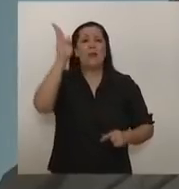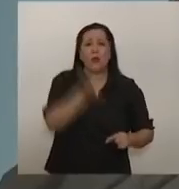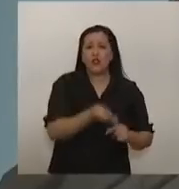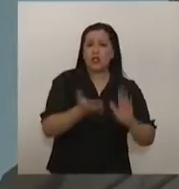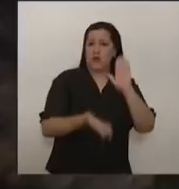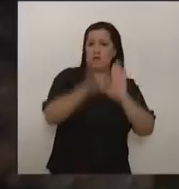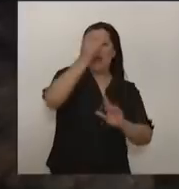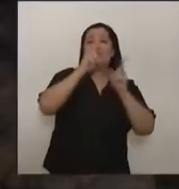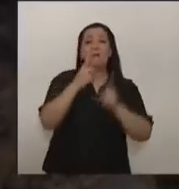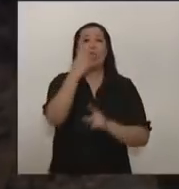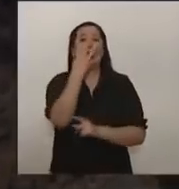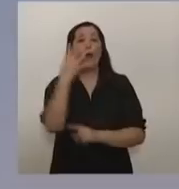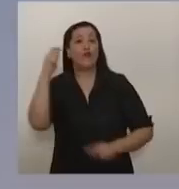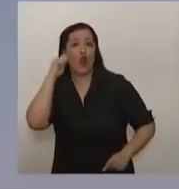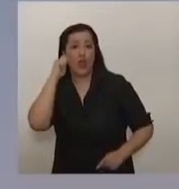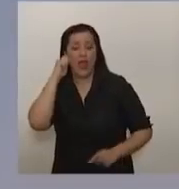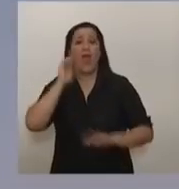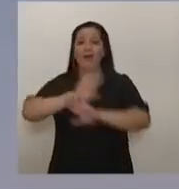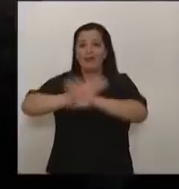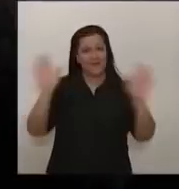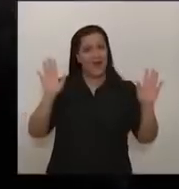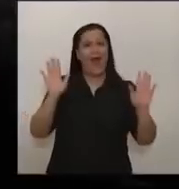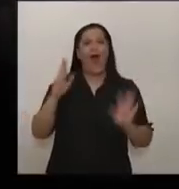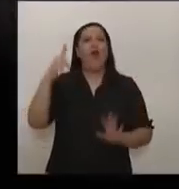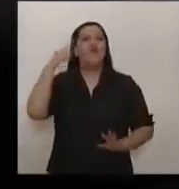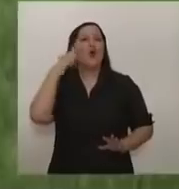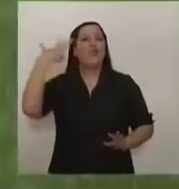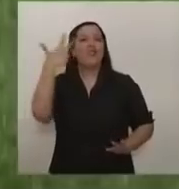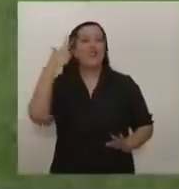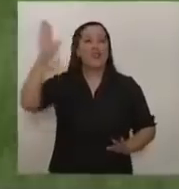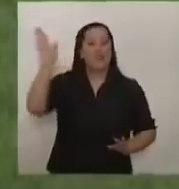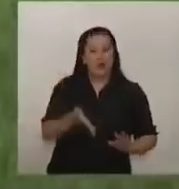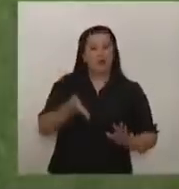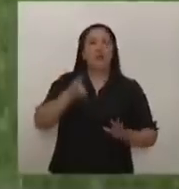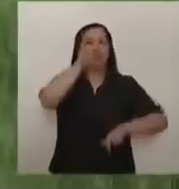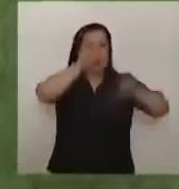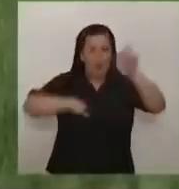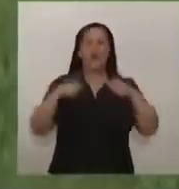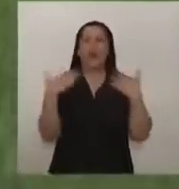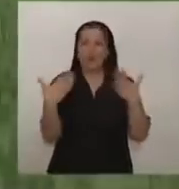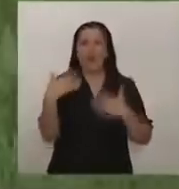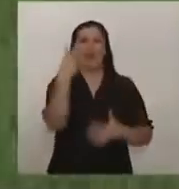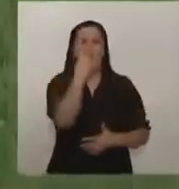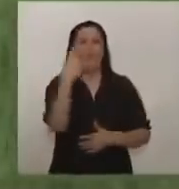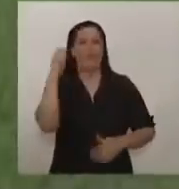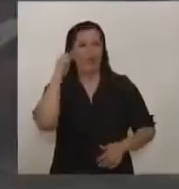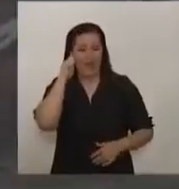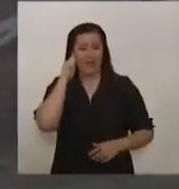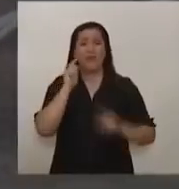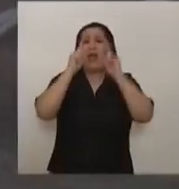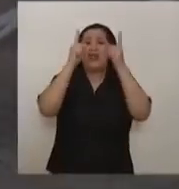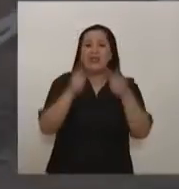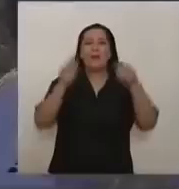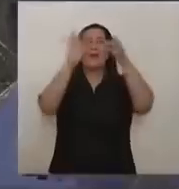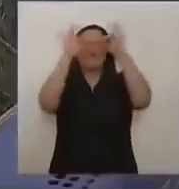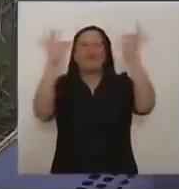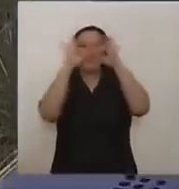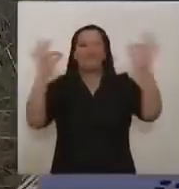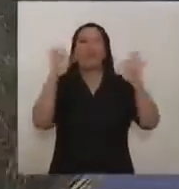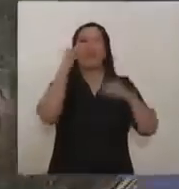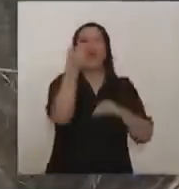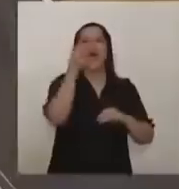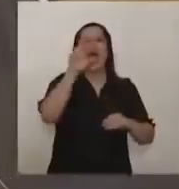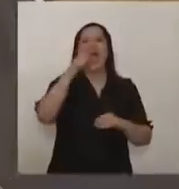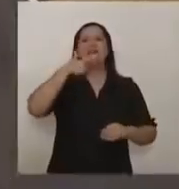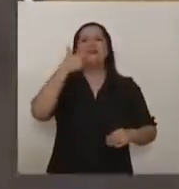y el 4G ya está donde vive el 93% de la población. La red de fibra óptica de